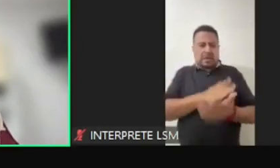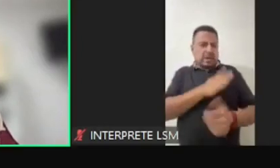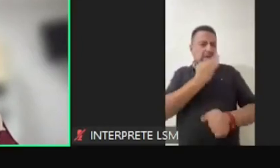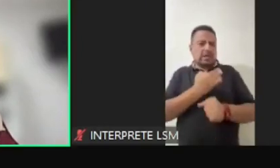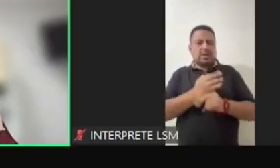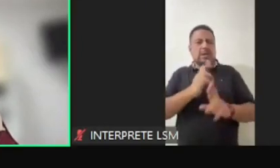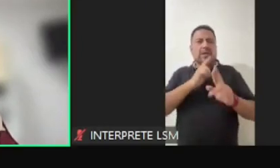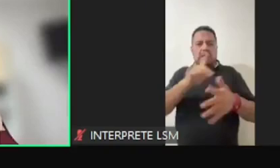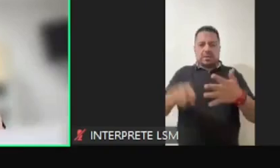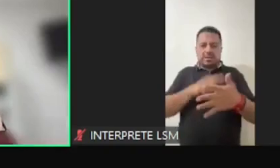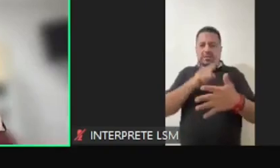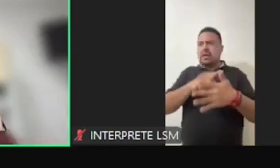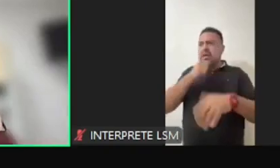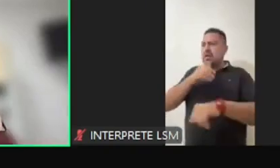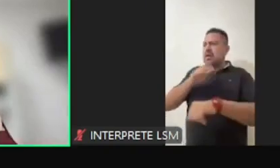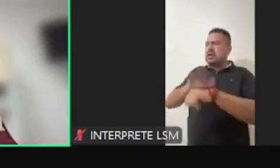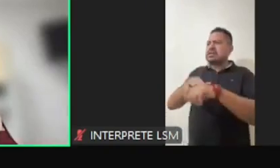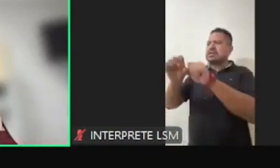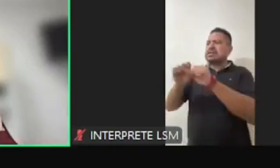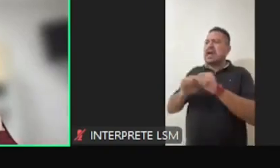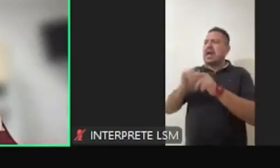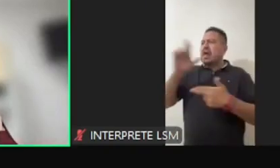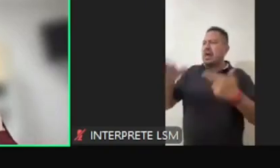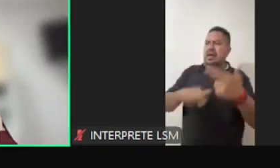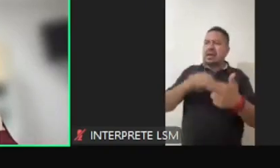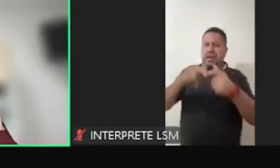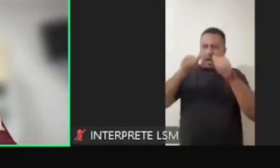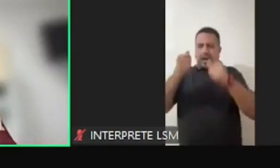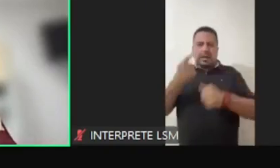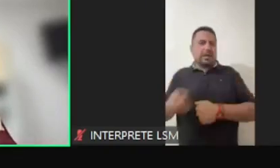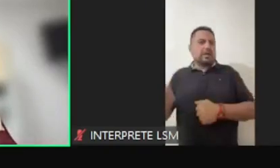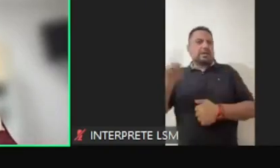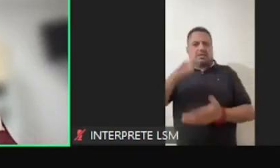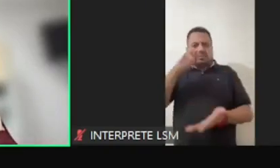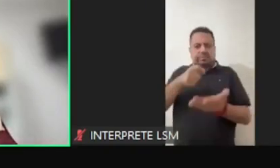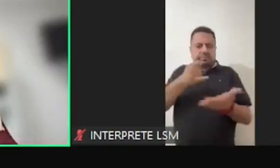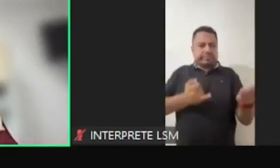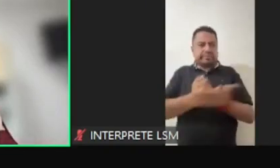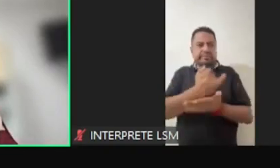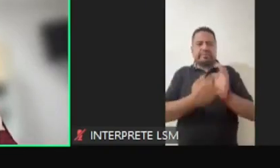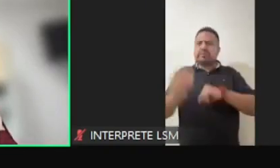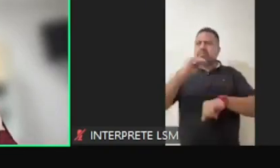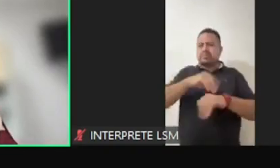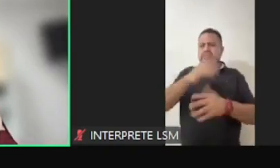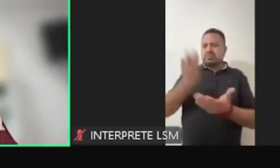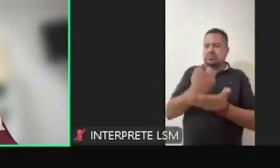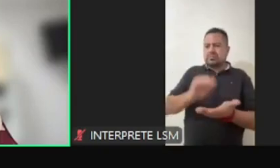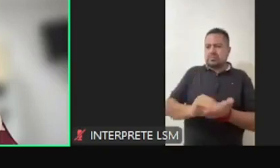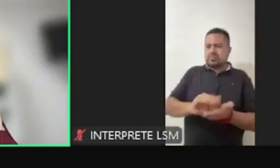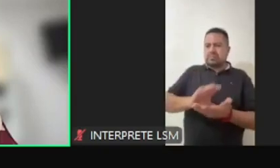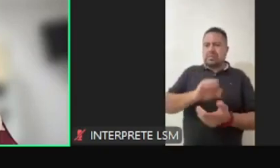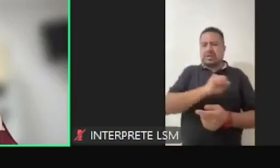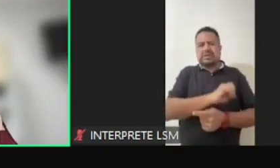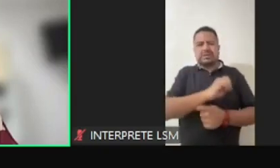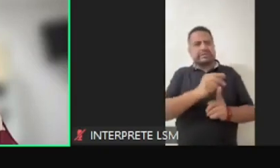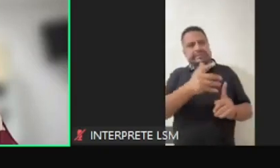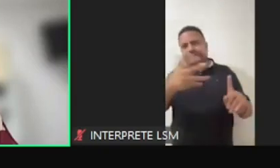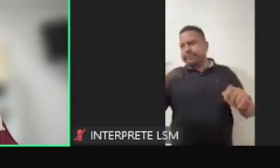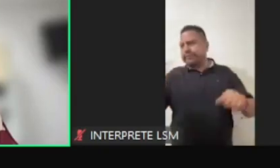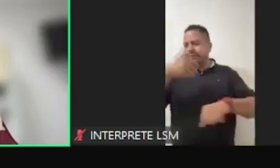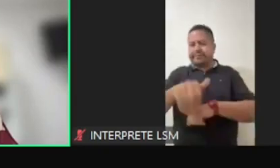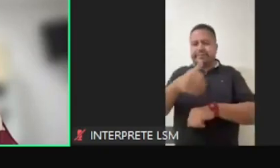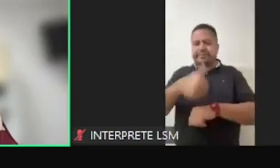quinto infórmese a la sala regional el cumplimiento al ordenado en la sentencia emitida en el expediente ssm y jdc